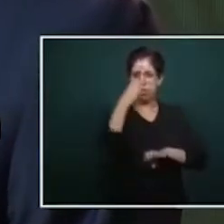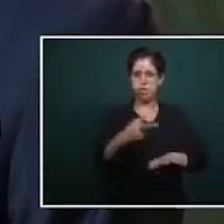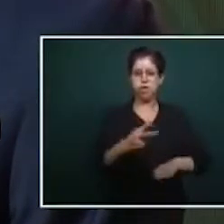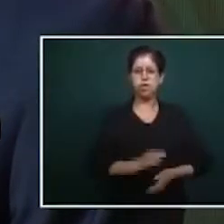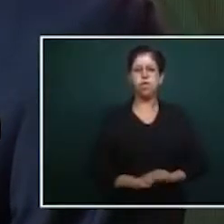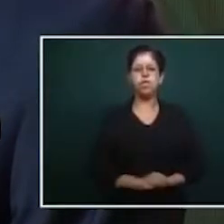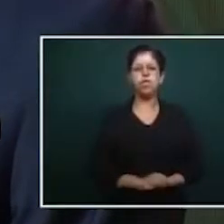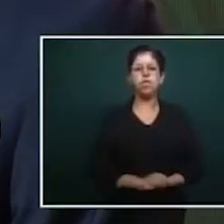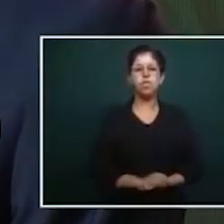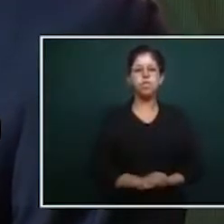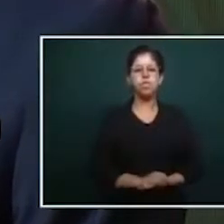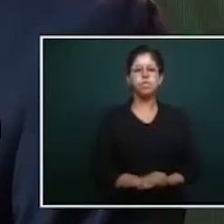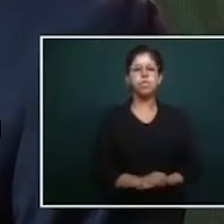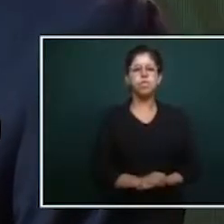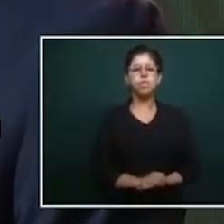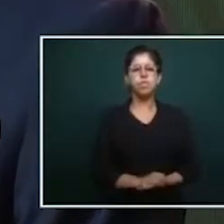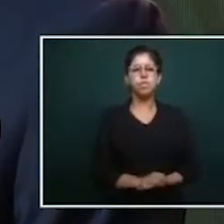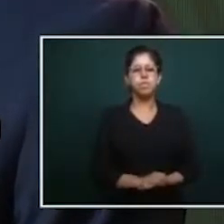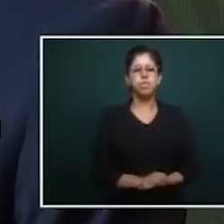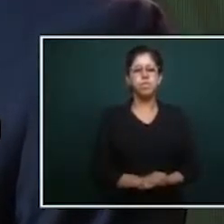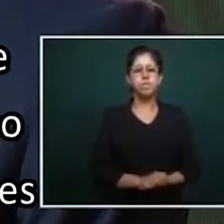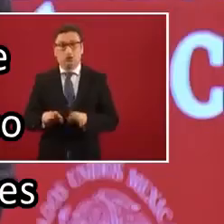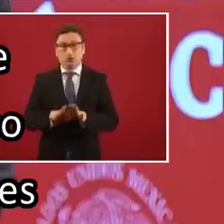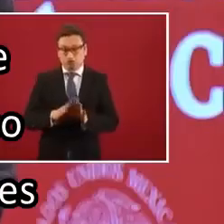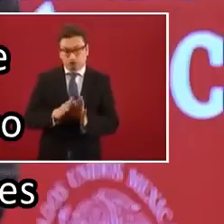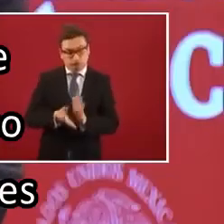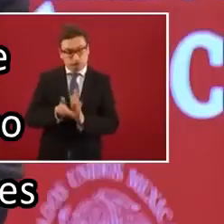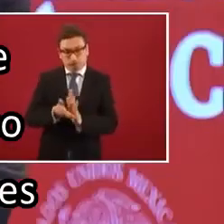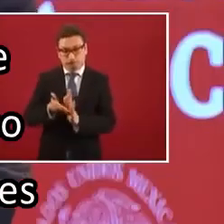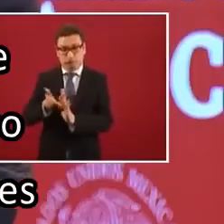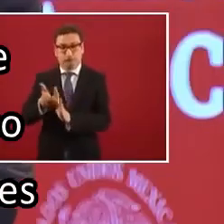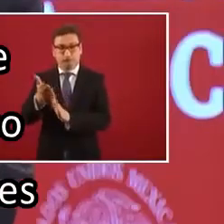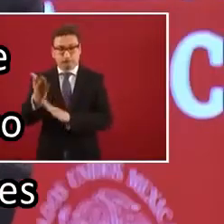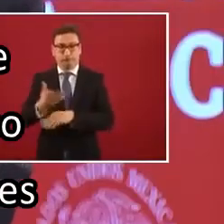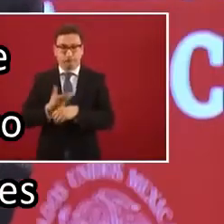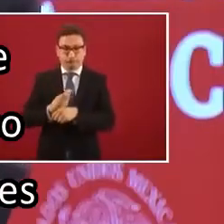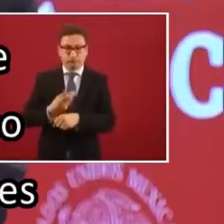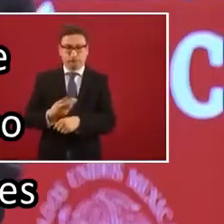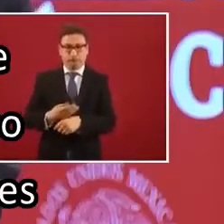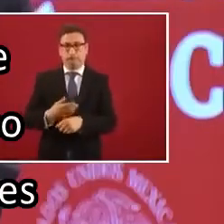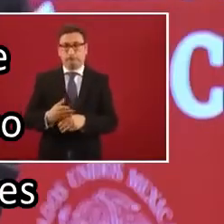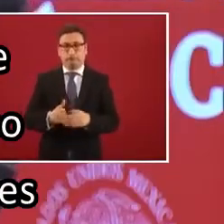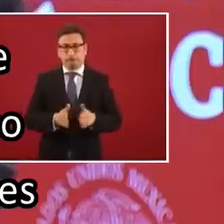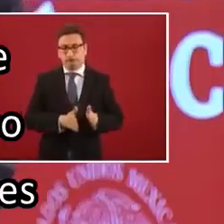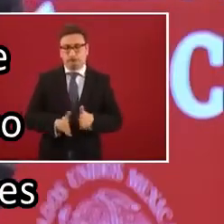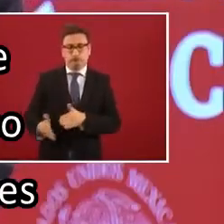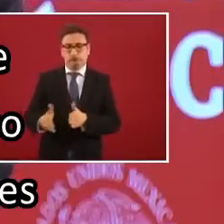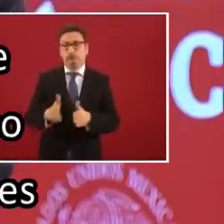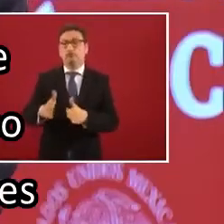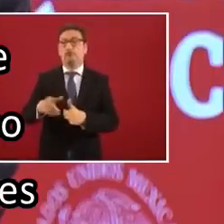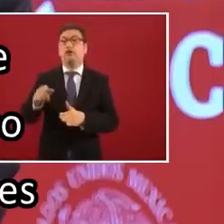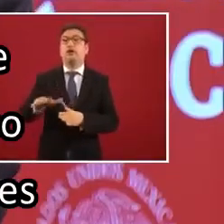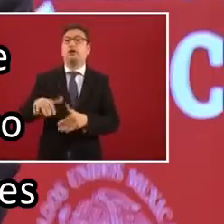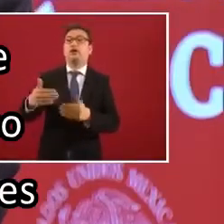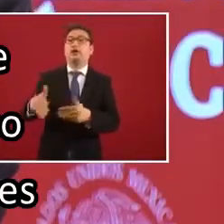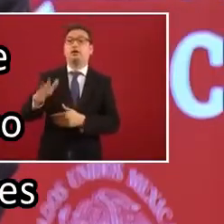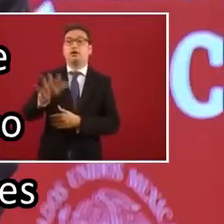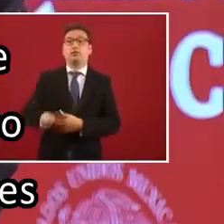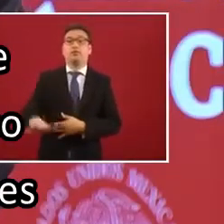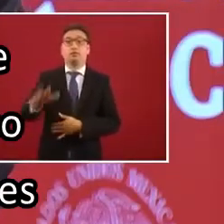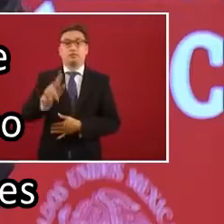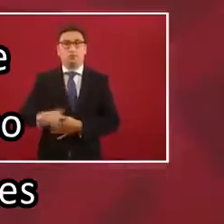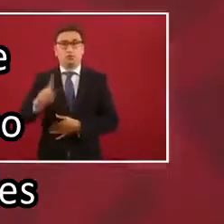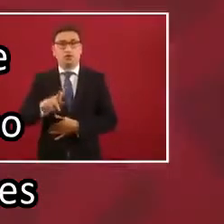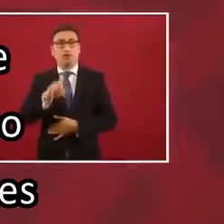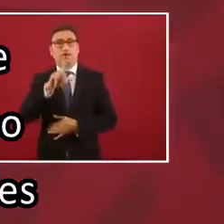manera unilateral de aranceles. Además, dijo, hay empresas mineras canadienses que se niegan a pagar sus impuestos e incluso